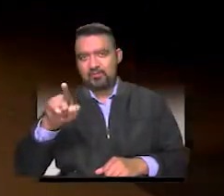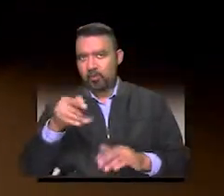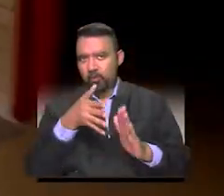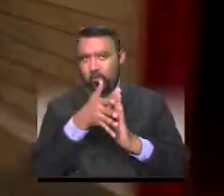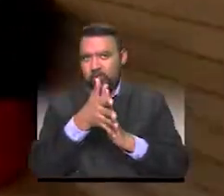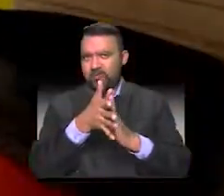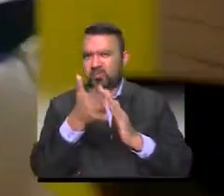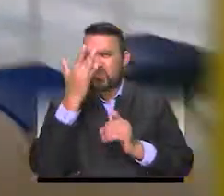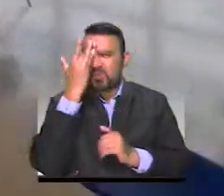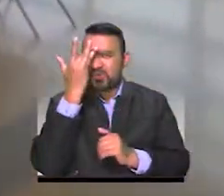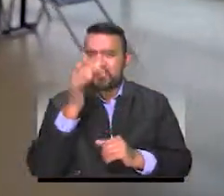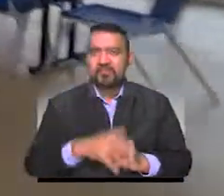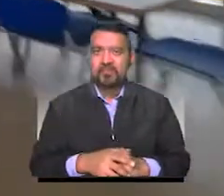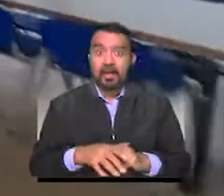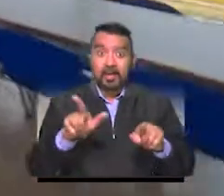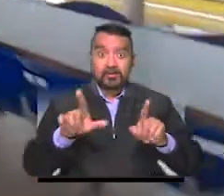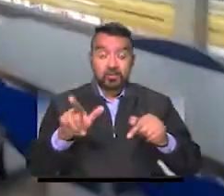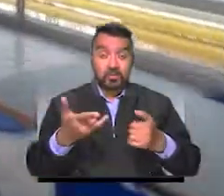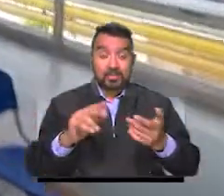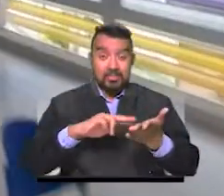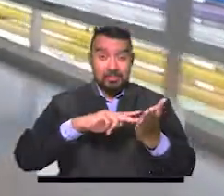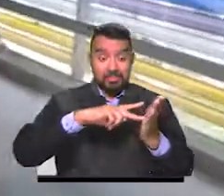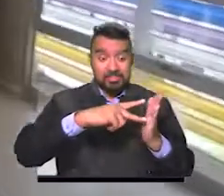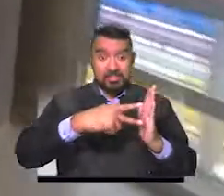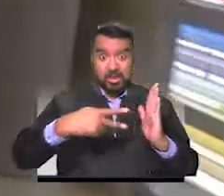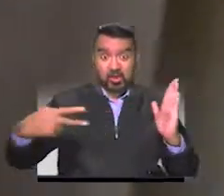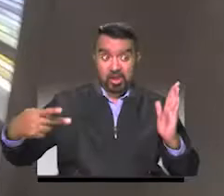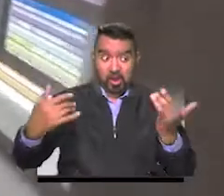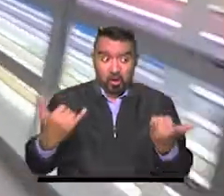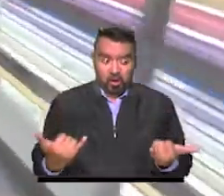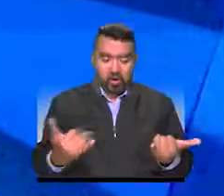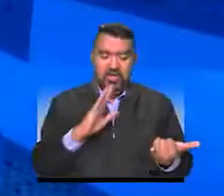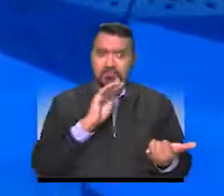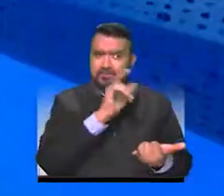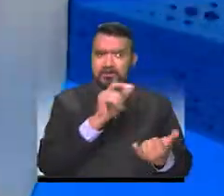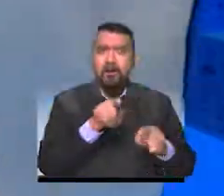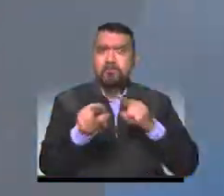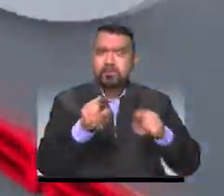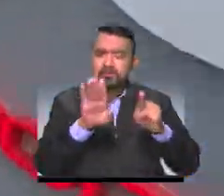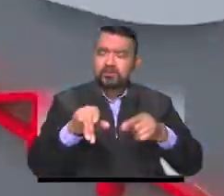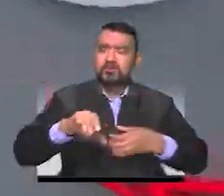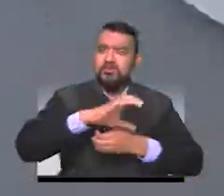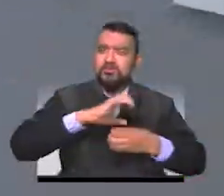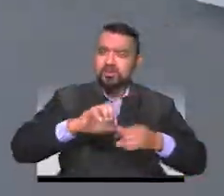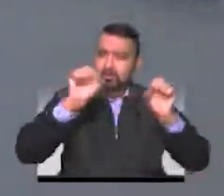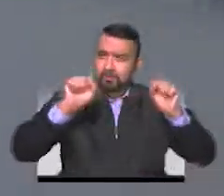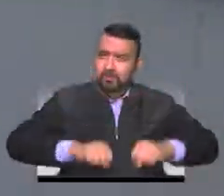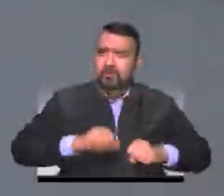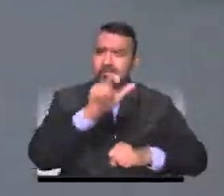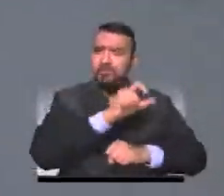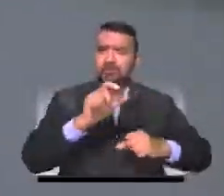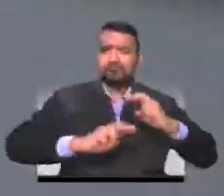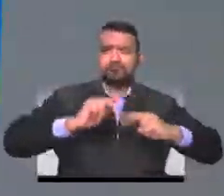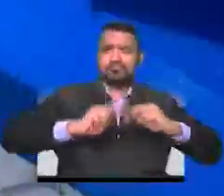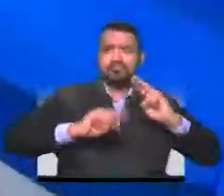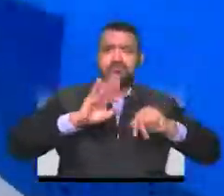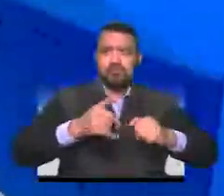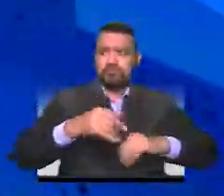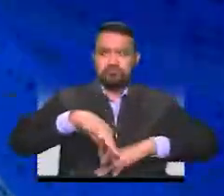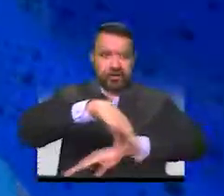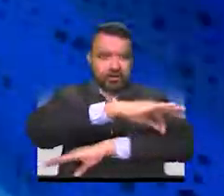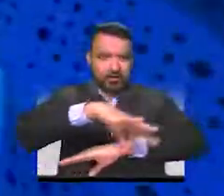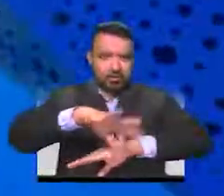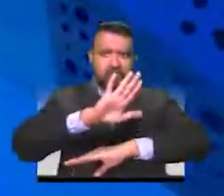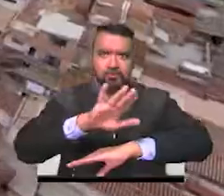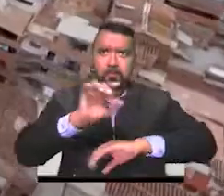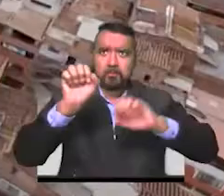que le está aportando desde la tecnología valor agregado al cliente, a las ciudades, a los constructores, a los arquitectos. ¿Qué es lo que